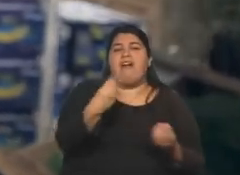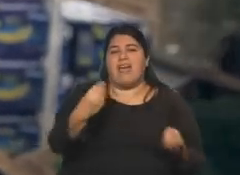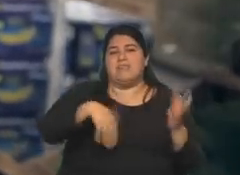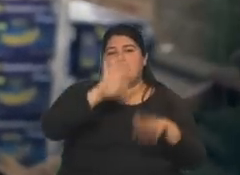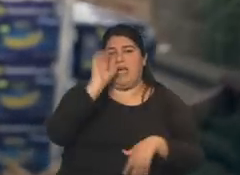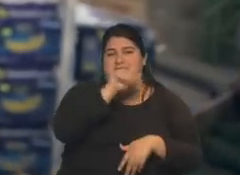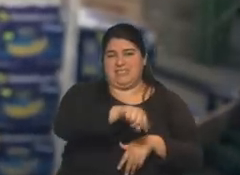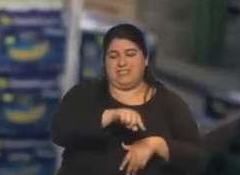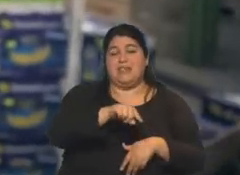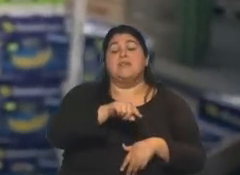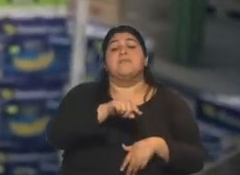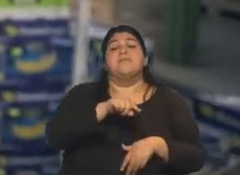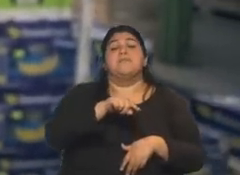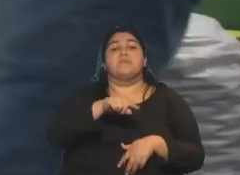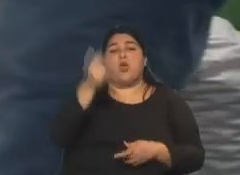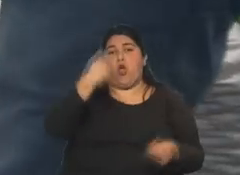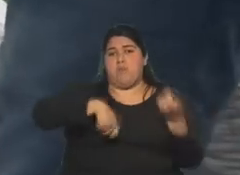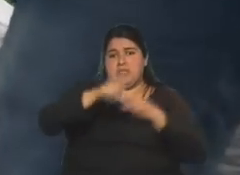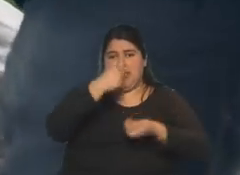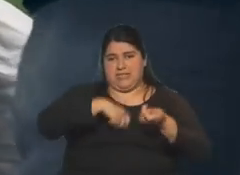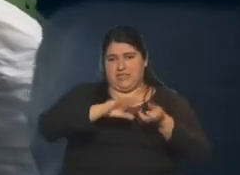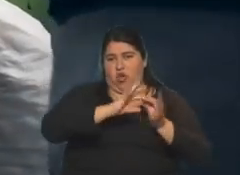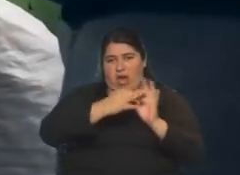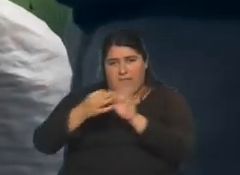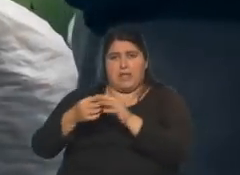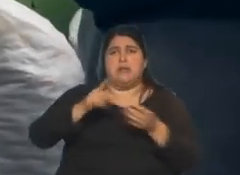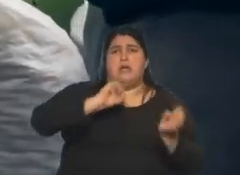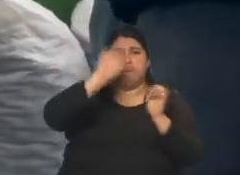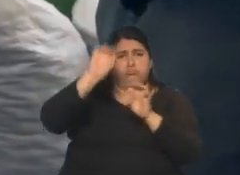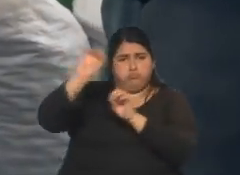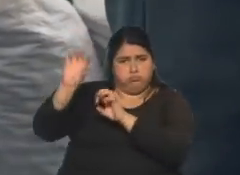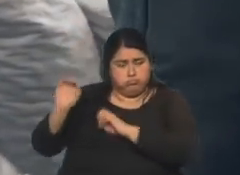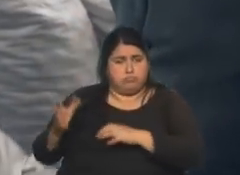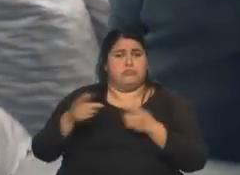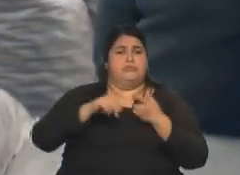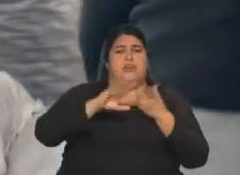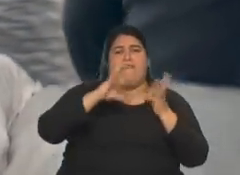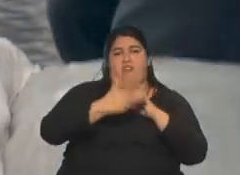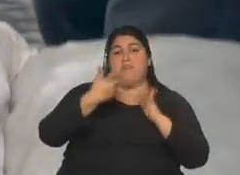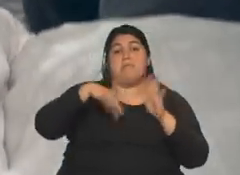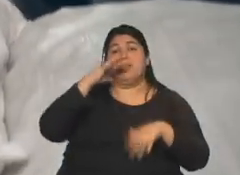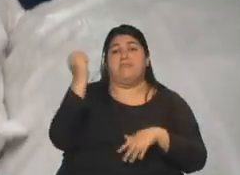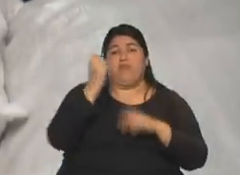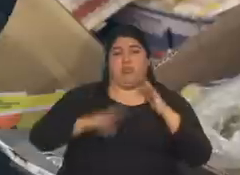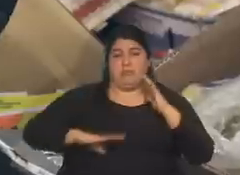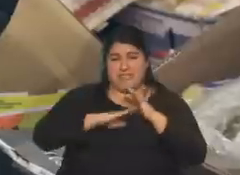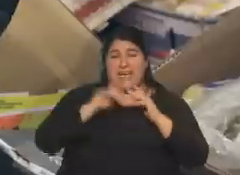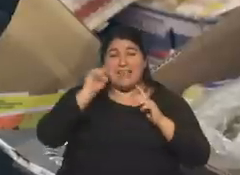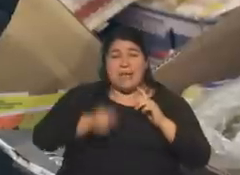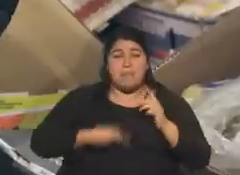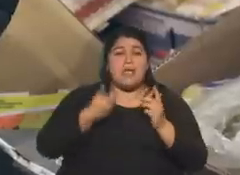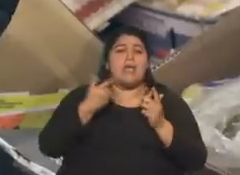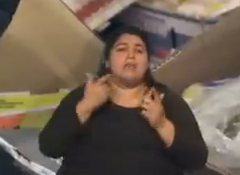de la cadena de comercialización, de abastecimiento. Y otro elemento fundamental también es la transparencia